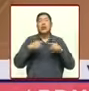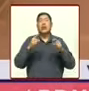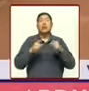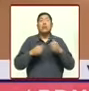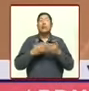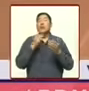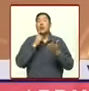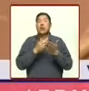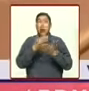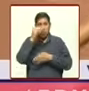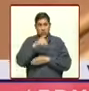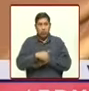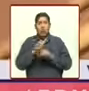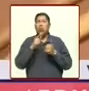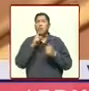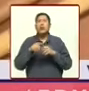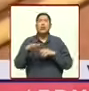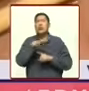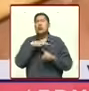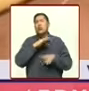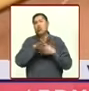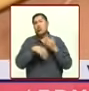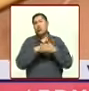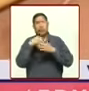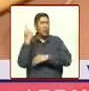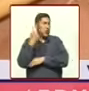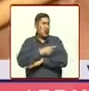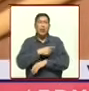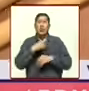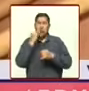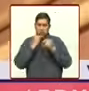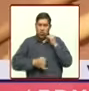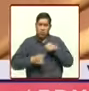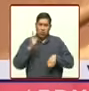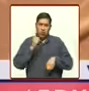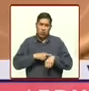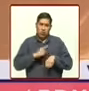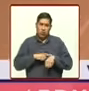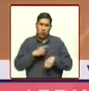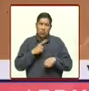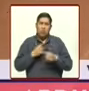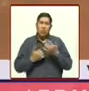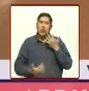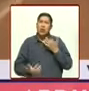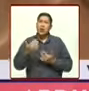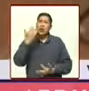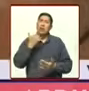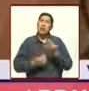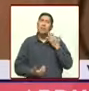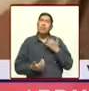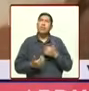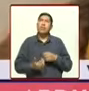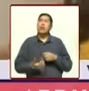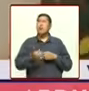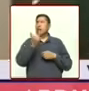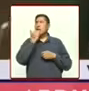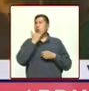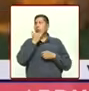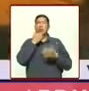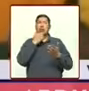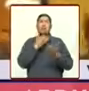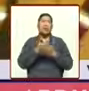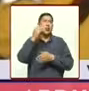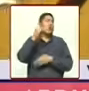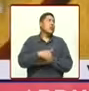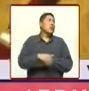incendios. ¿Cómo están? Muy buenas noches. ¿Cómo ha sido toda esta jornada, estos últimos días con el tema de las llamas? Bueno, muy buenas